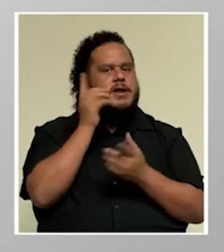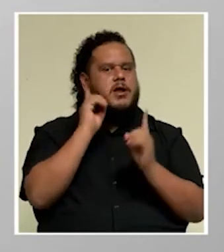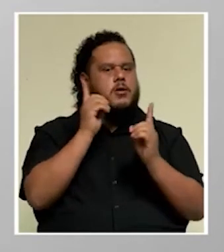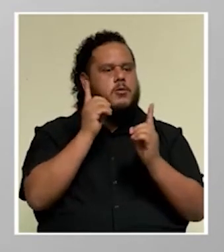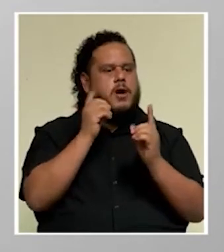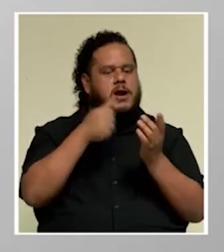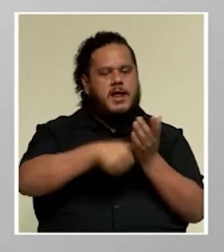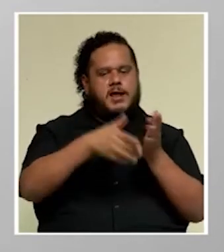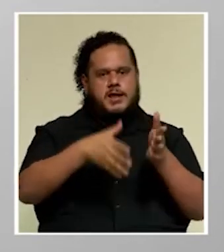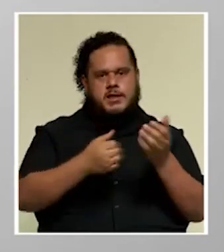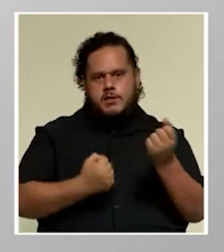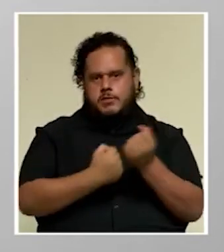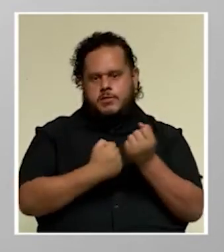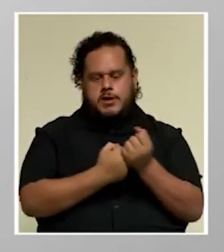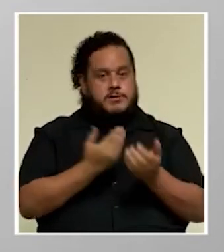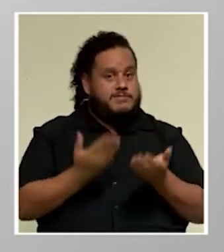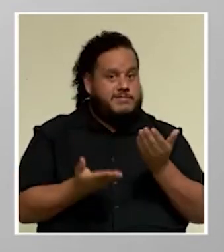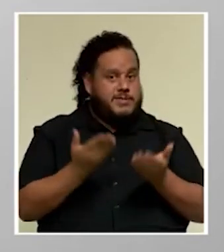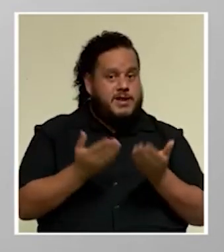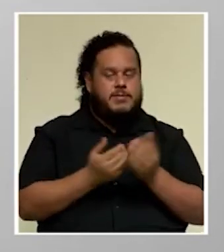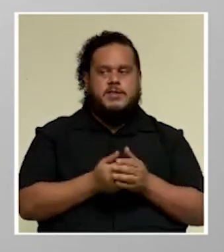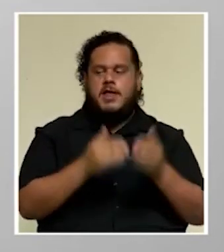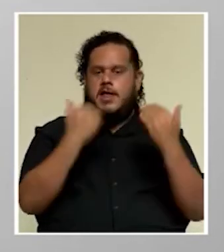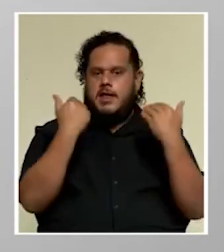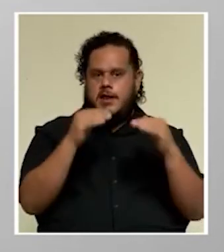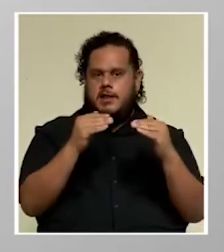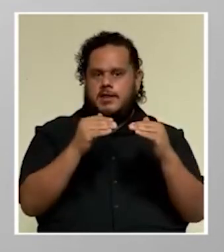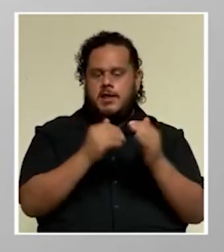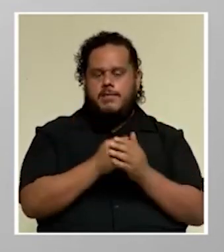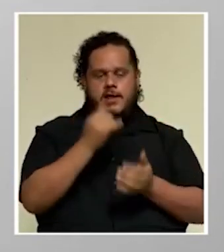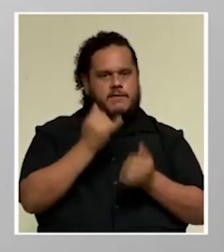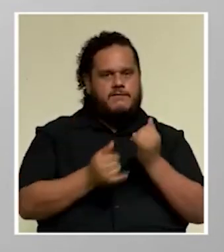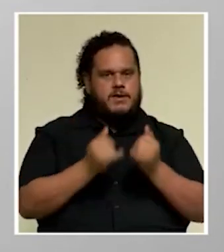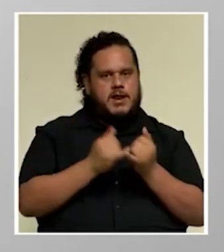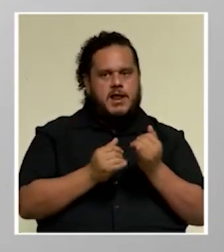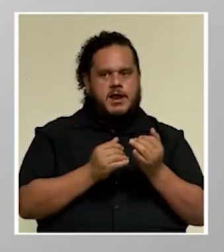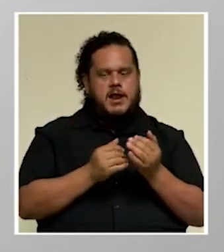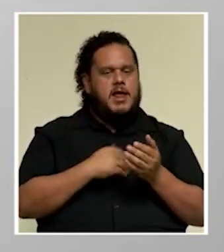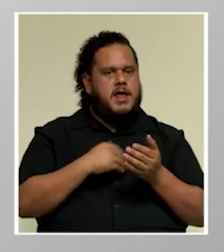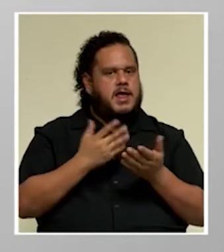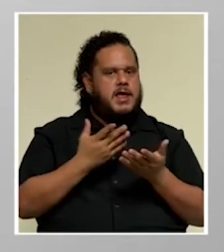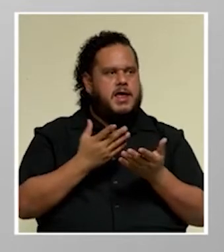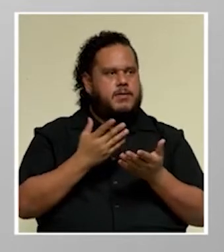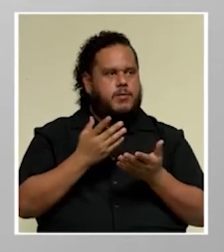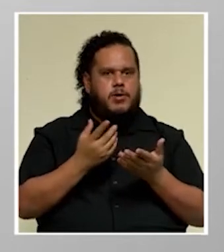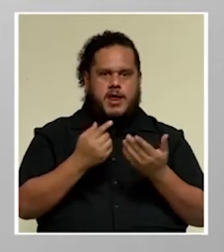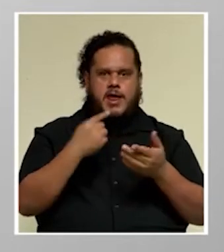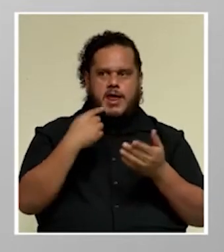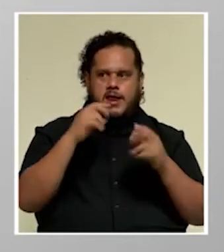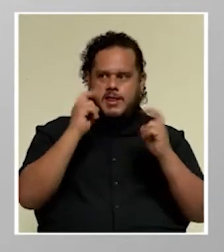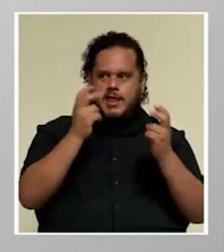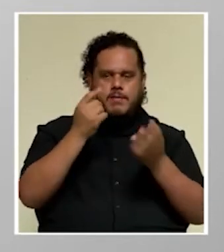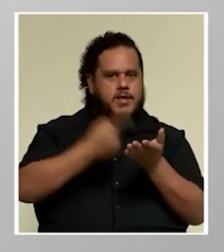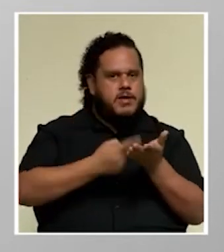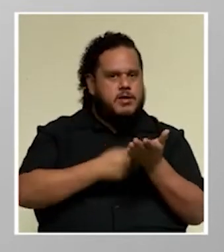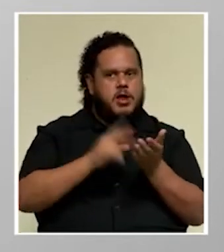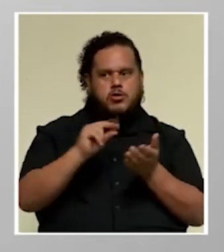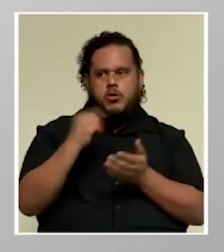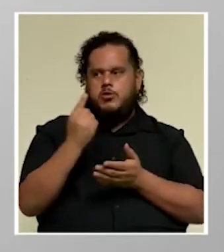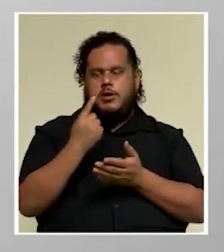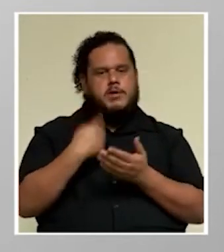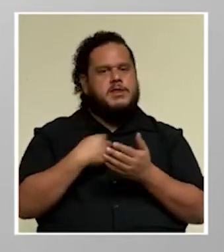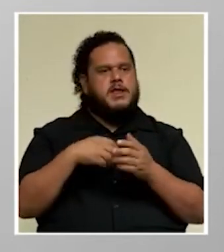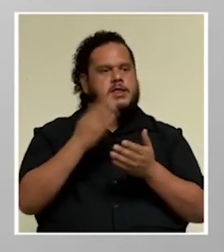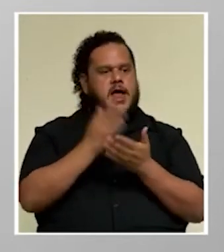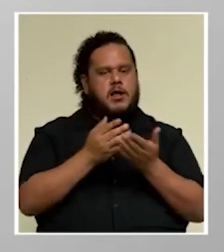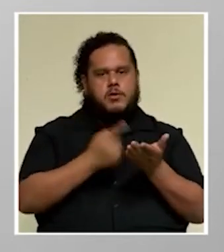apoyar. Probablemente en la etapa final, muy marcada por el tema de los debates, que no solamente es un tema del consumo del